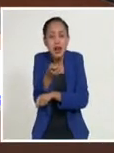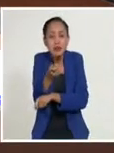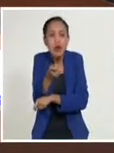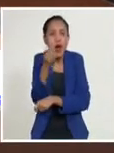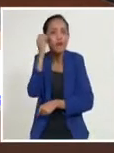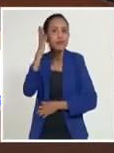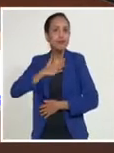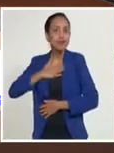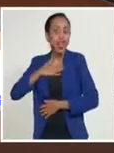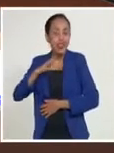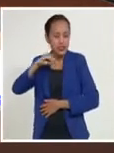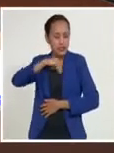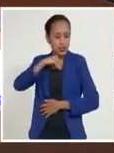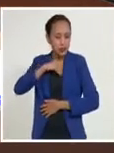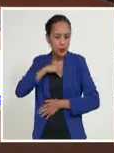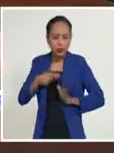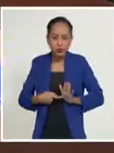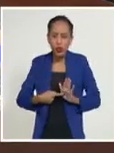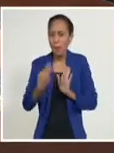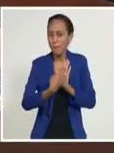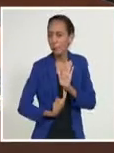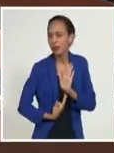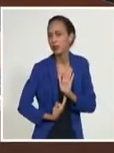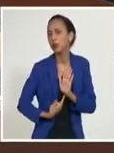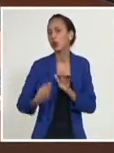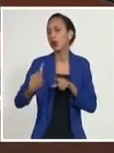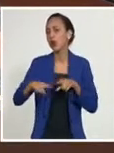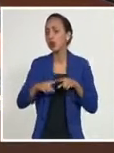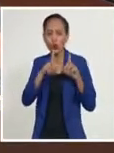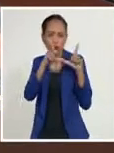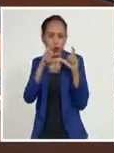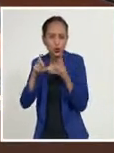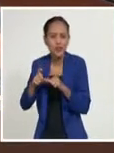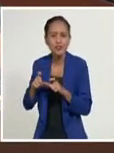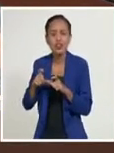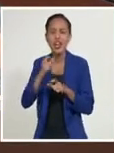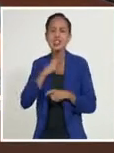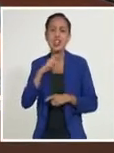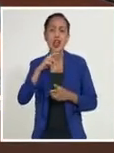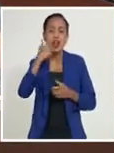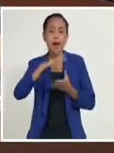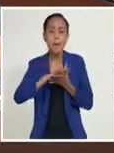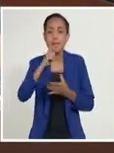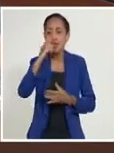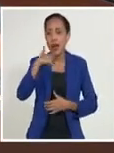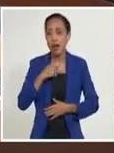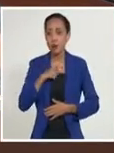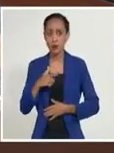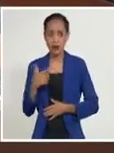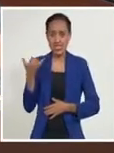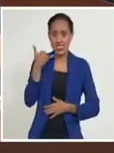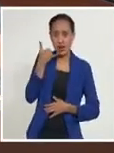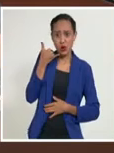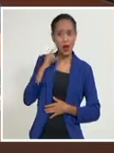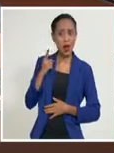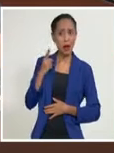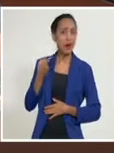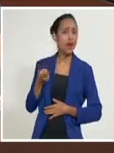dentro pintura dibujo grabado cerámica fotografía cuando entienden de que un celular no es solamente para hoy